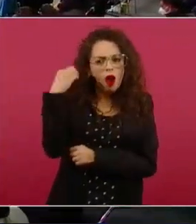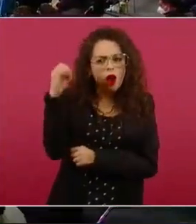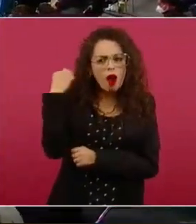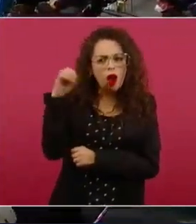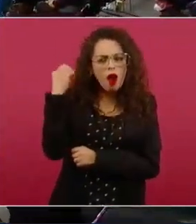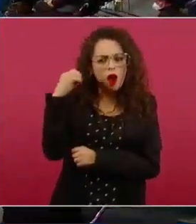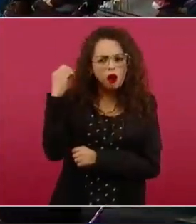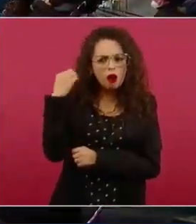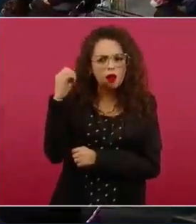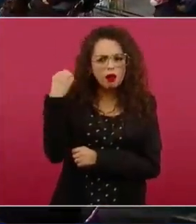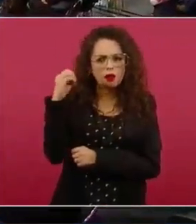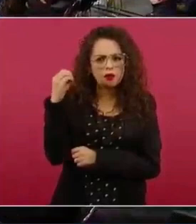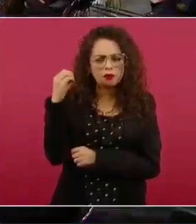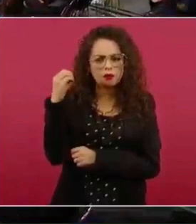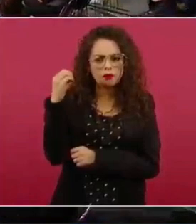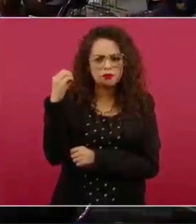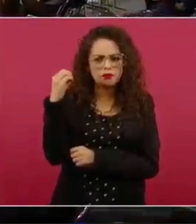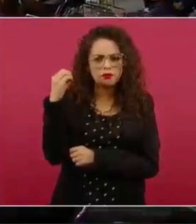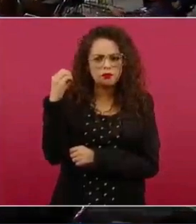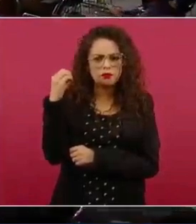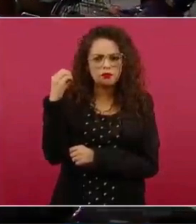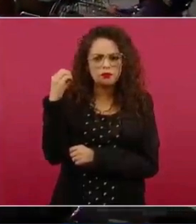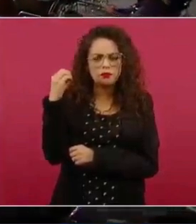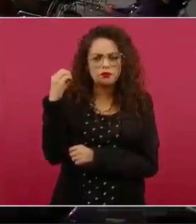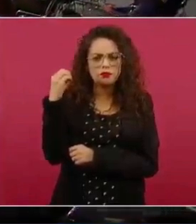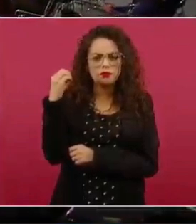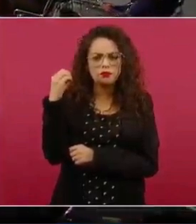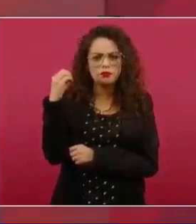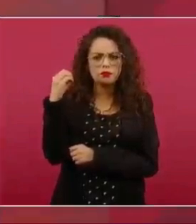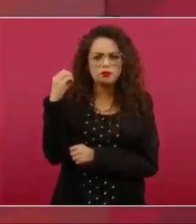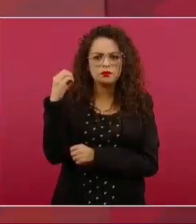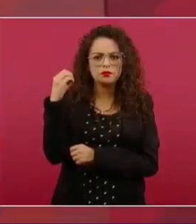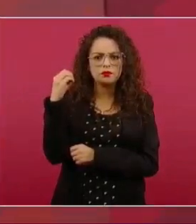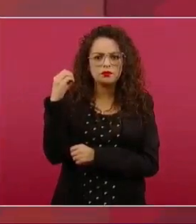se va a olvidar, o una maestra,